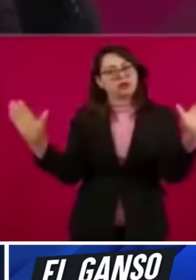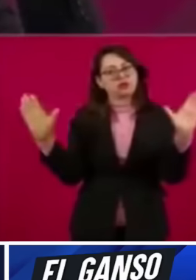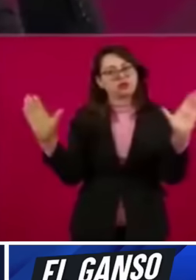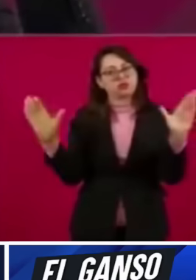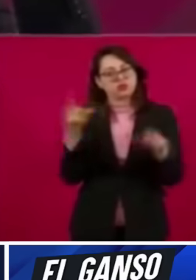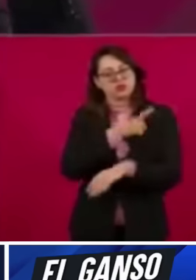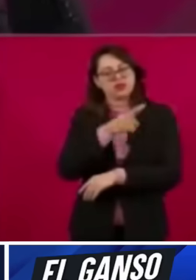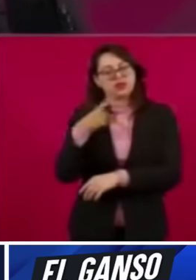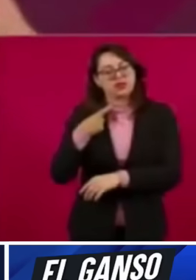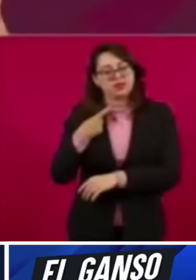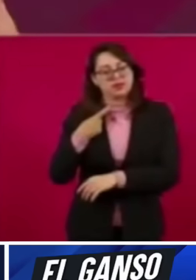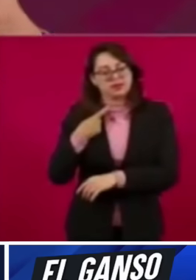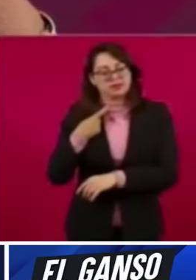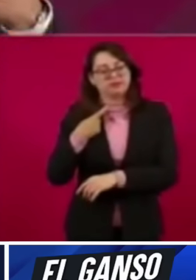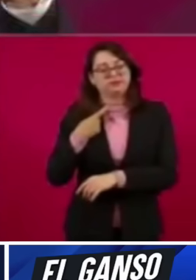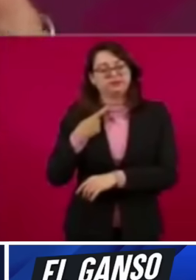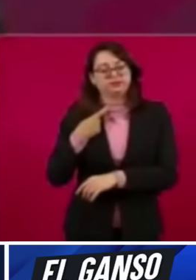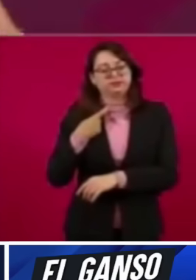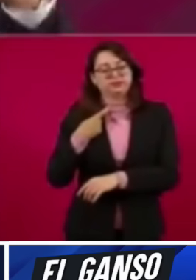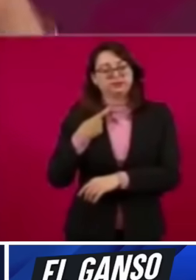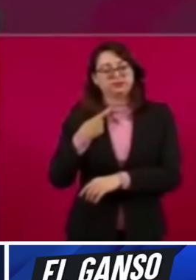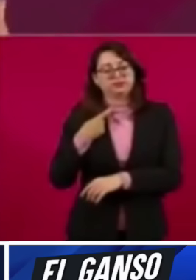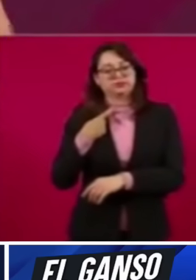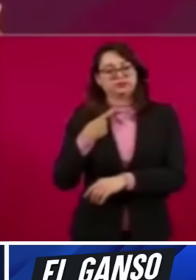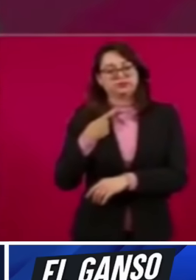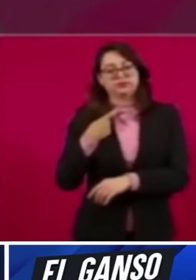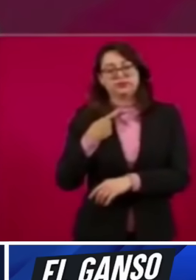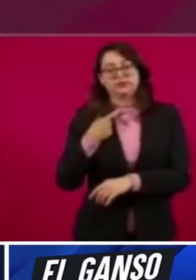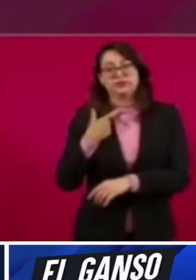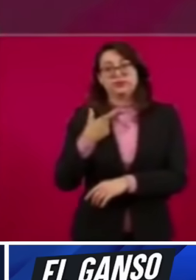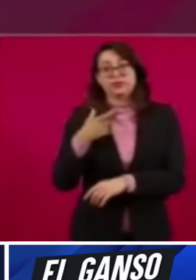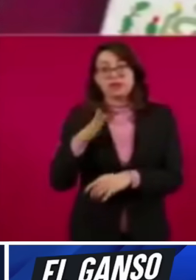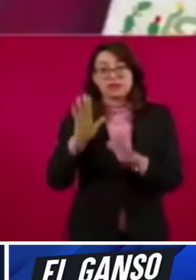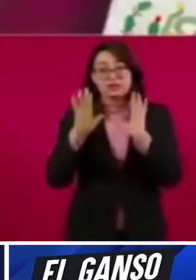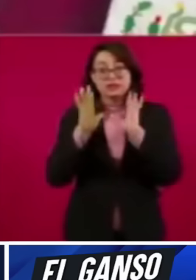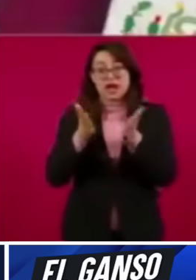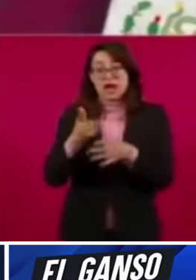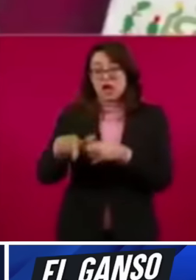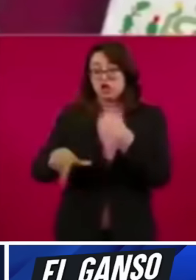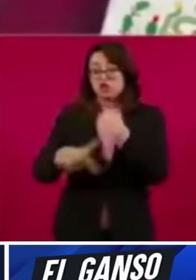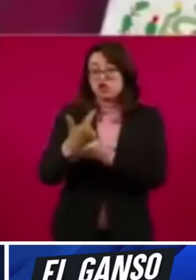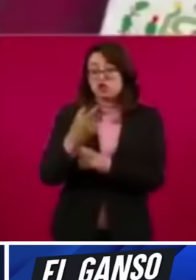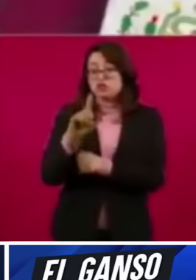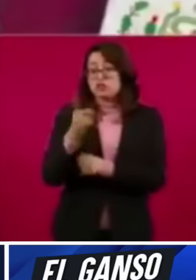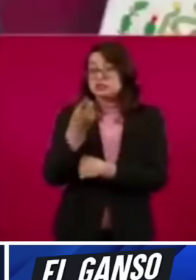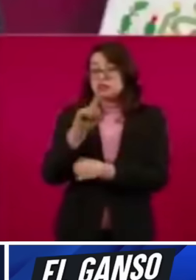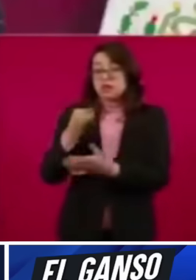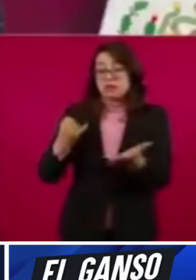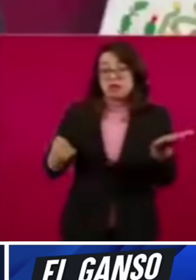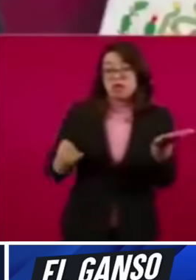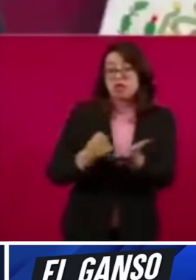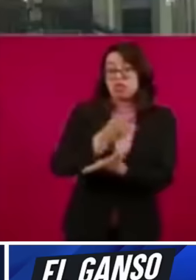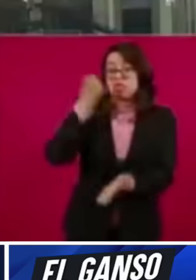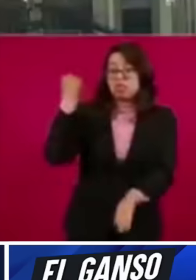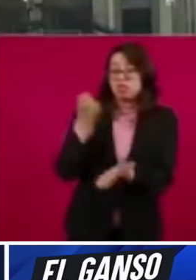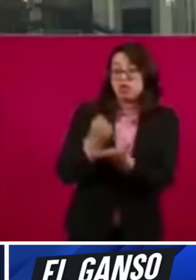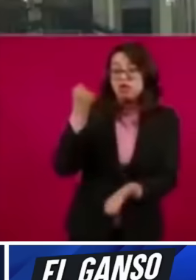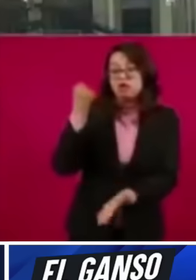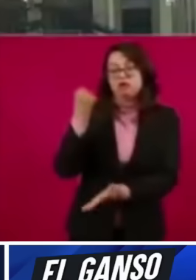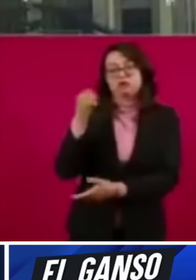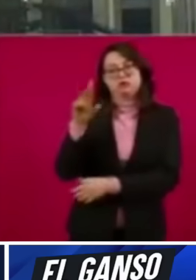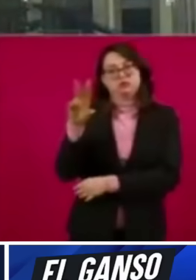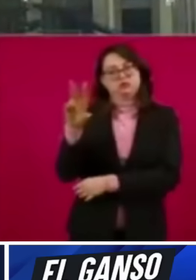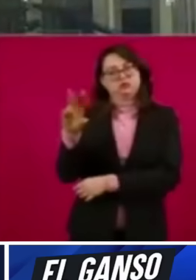y que no dependa del 12. O sea, no necesariamente que salga en este sí. periodo